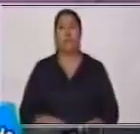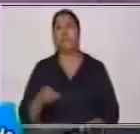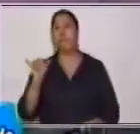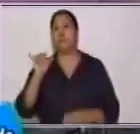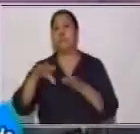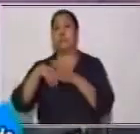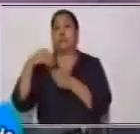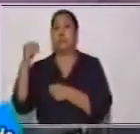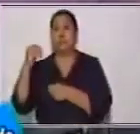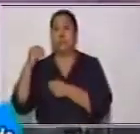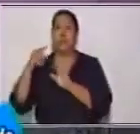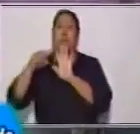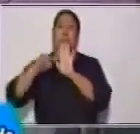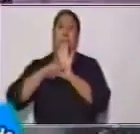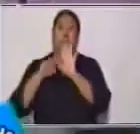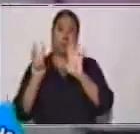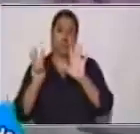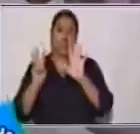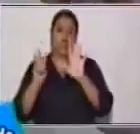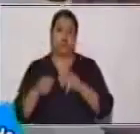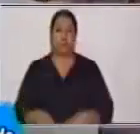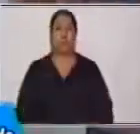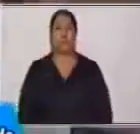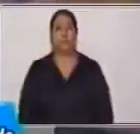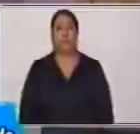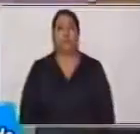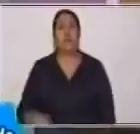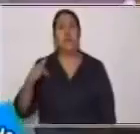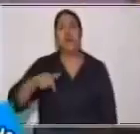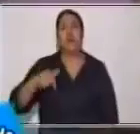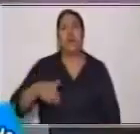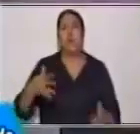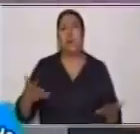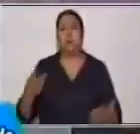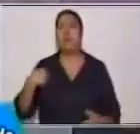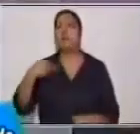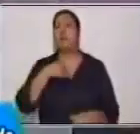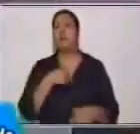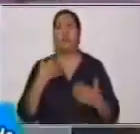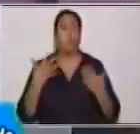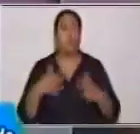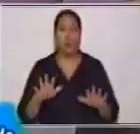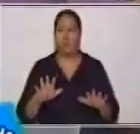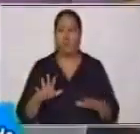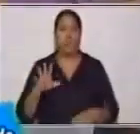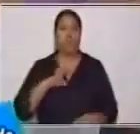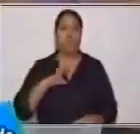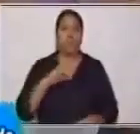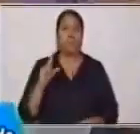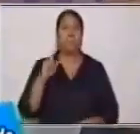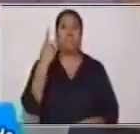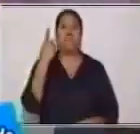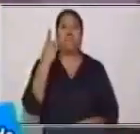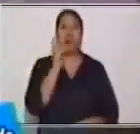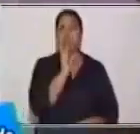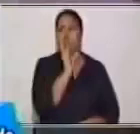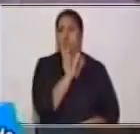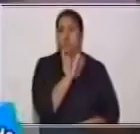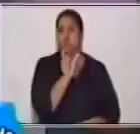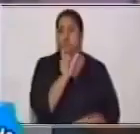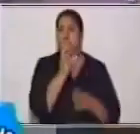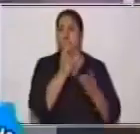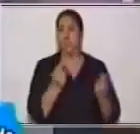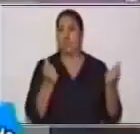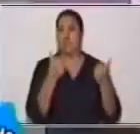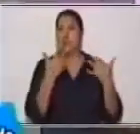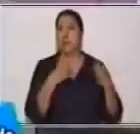Igual a menos 8. En este momento nosotros ya tenemos la primera parte resuelta, en la que